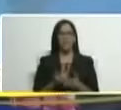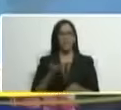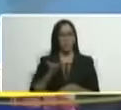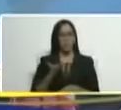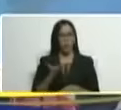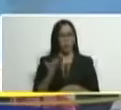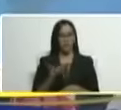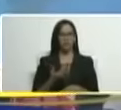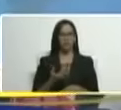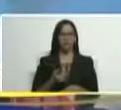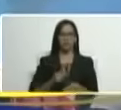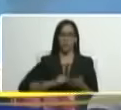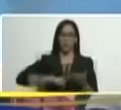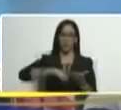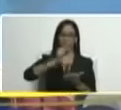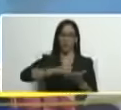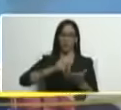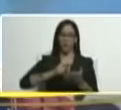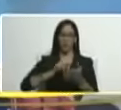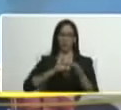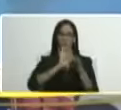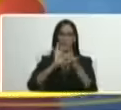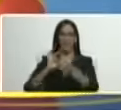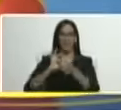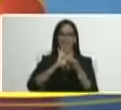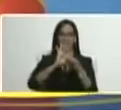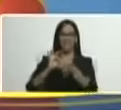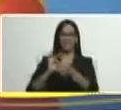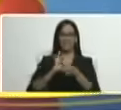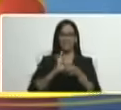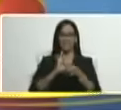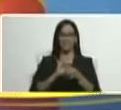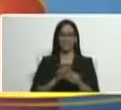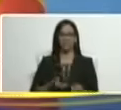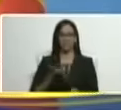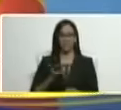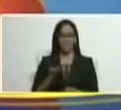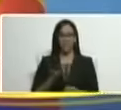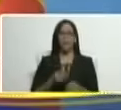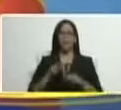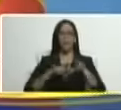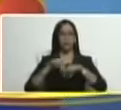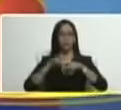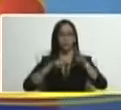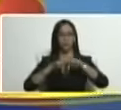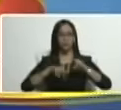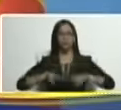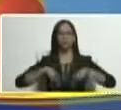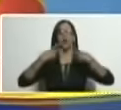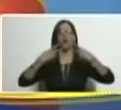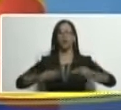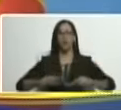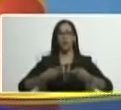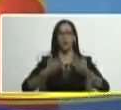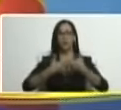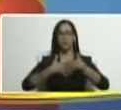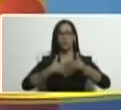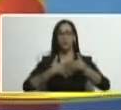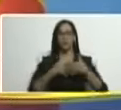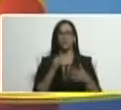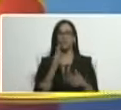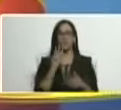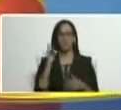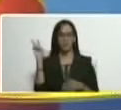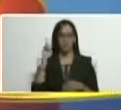importante, hemos firmado una alianza estratégica para la construcción de una nueva industria del vidrio en